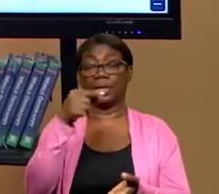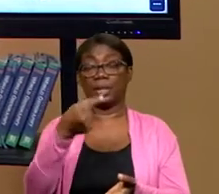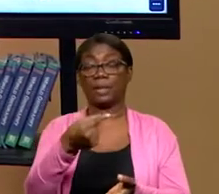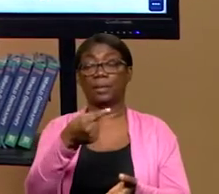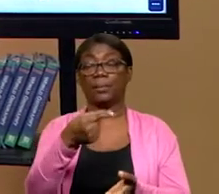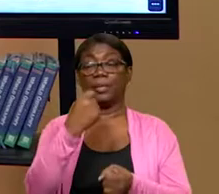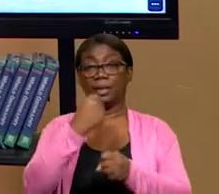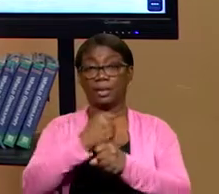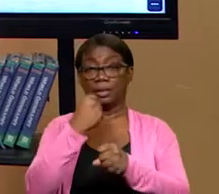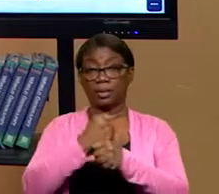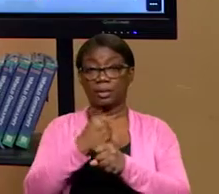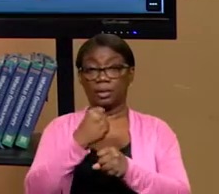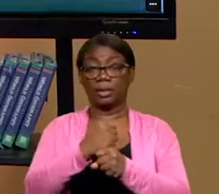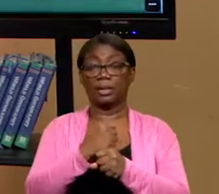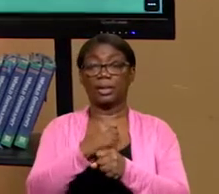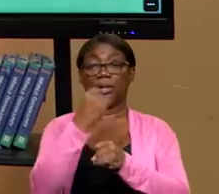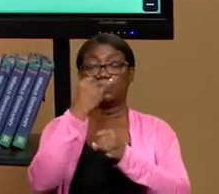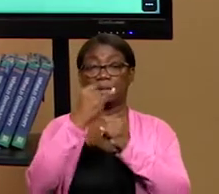Y al final,